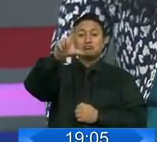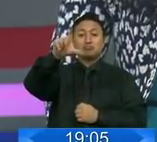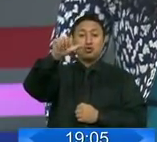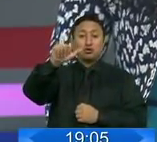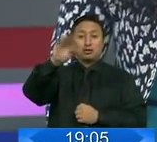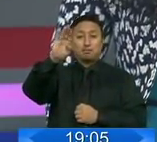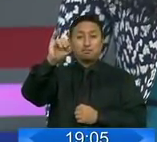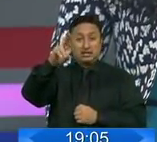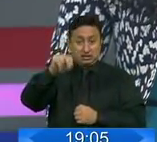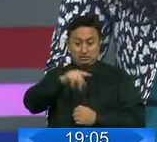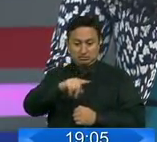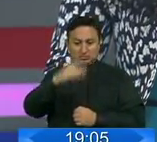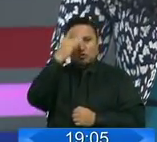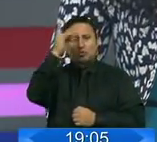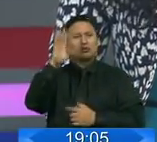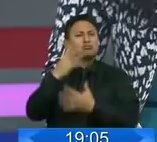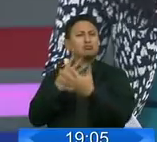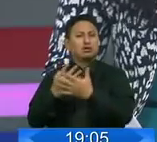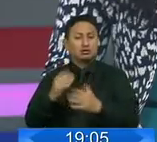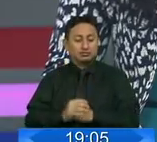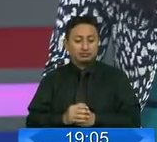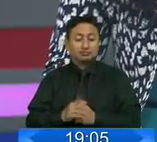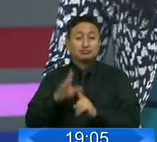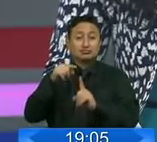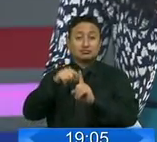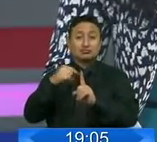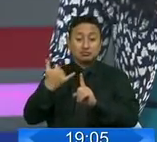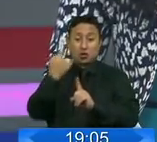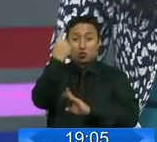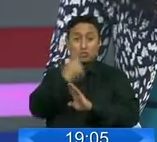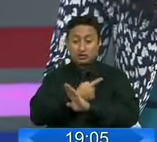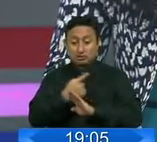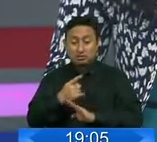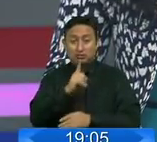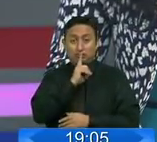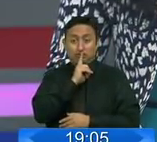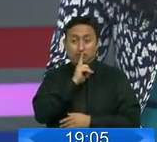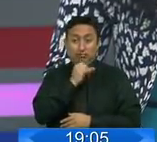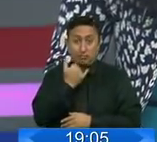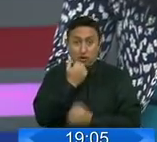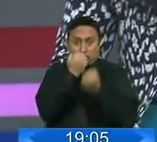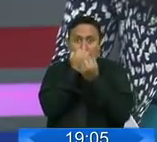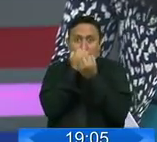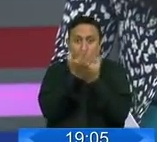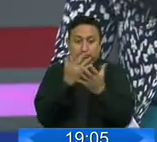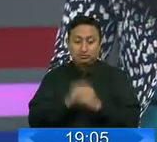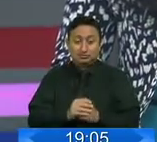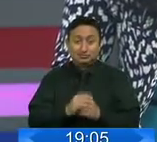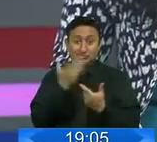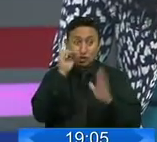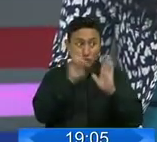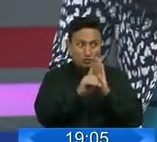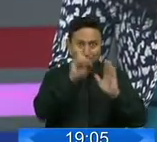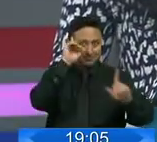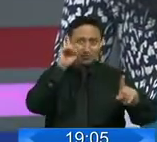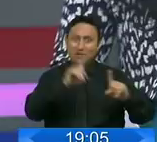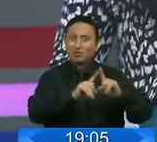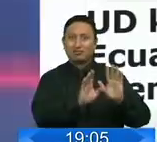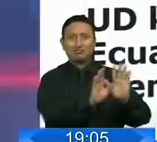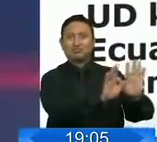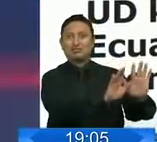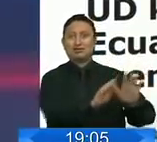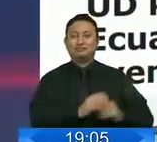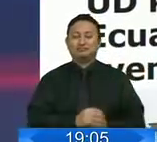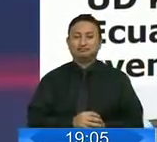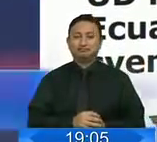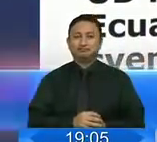El informático rompió el silencio luego de una semana en prisión y rechazó los cargos que se le imputan. La